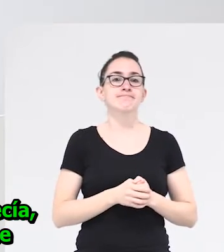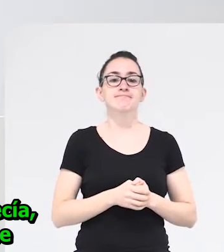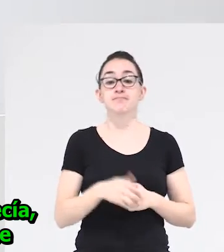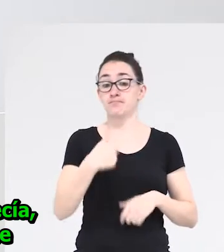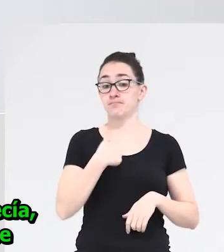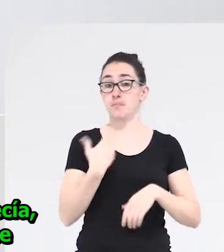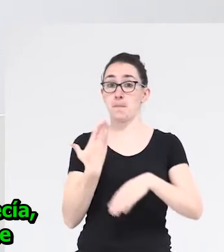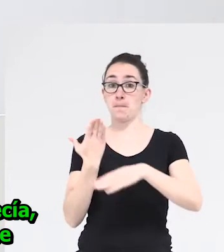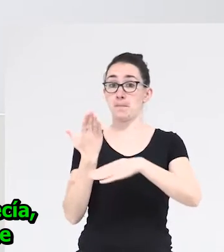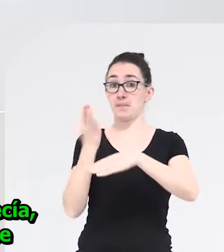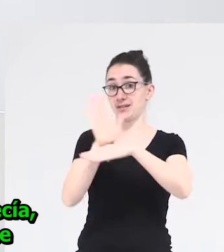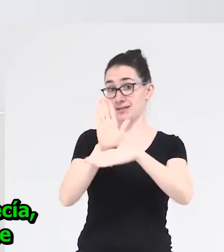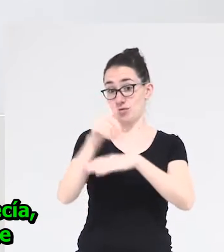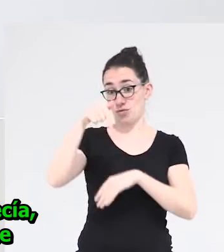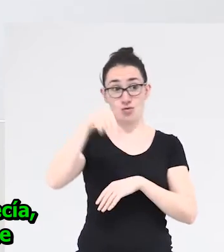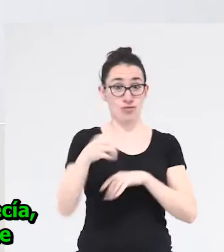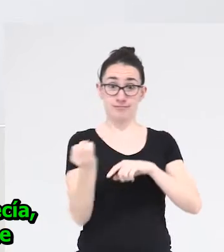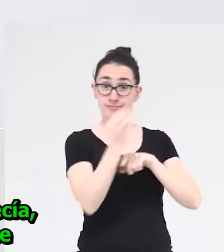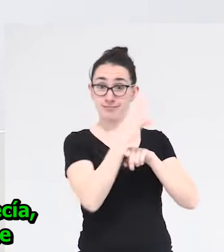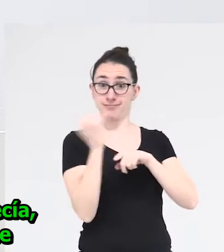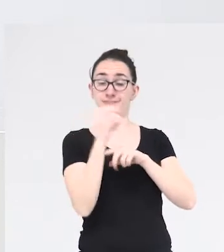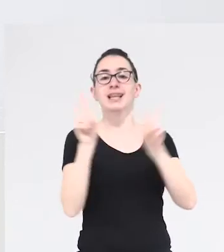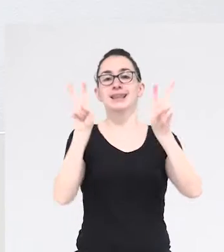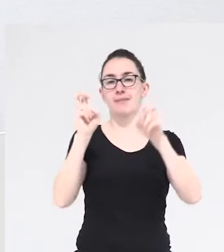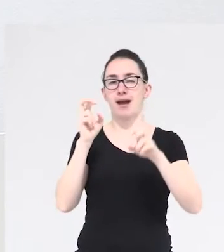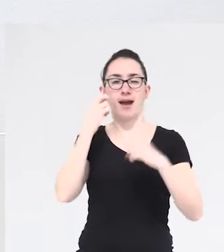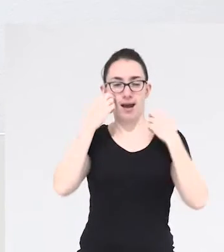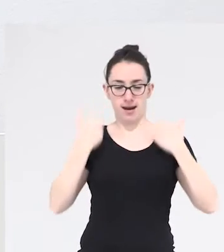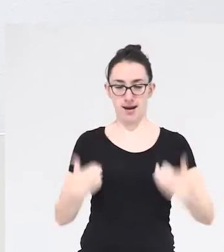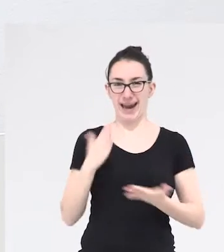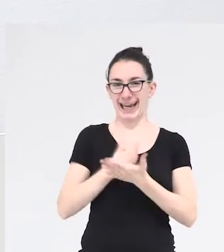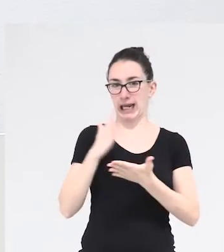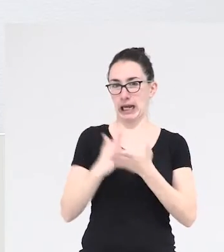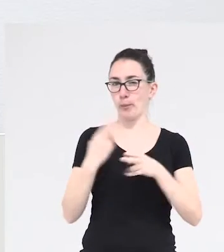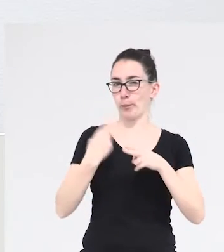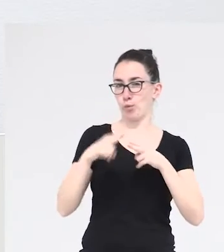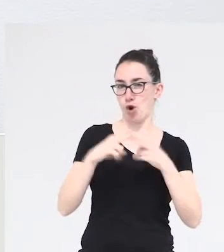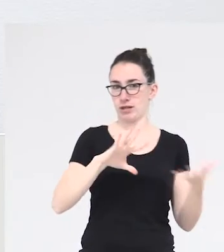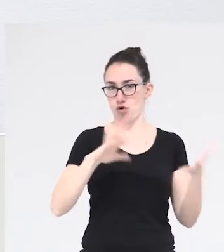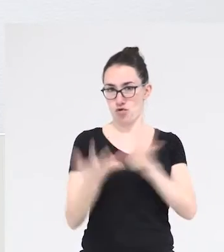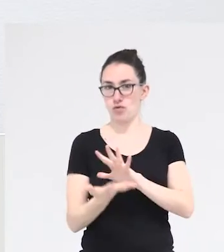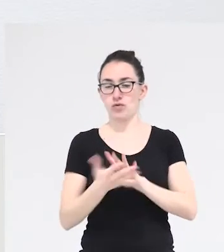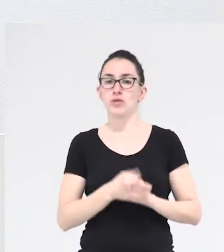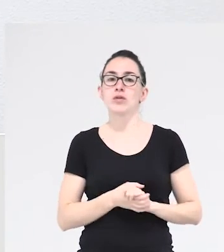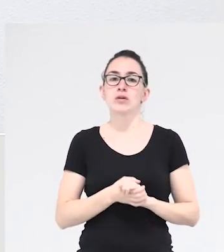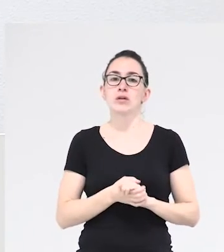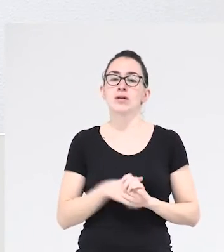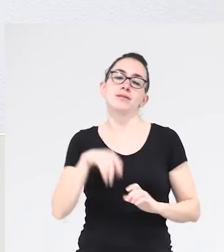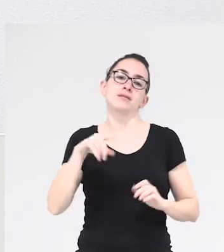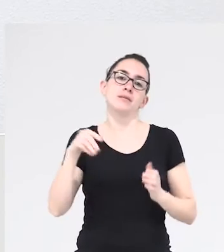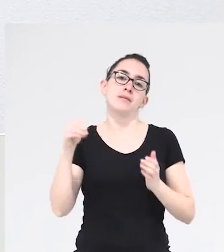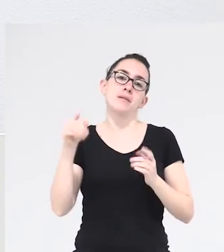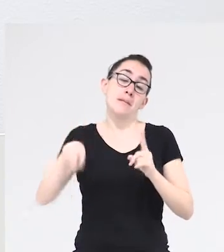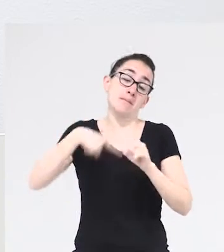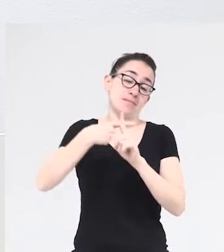mi presentación de hoy, como les decía, tiene que ver con politizar la carne y con pensar también en esto que se llama